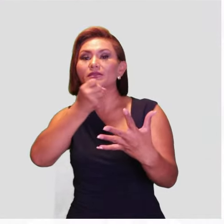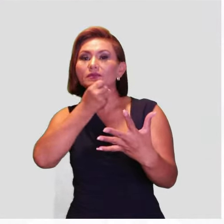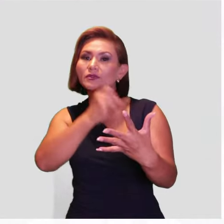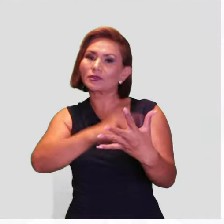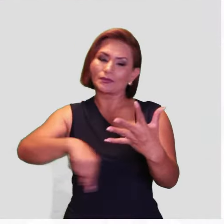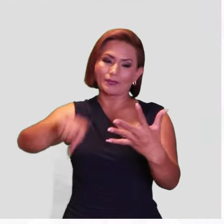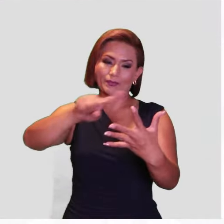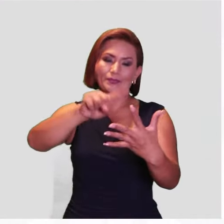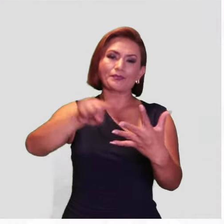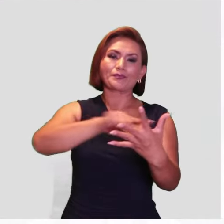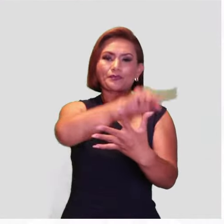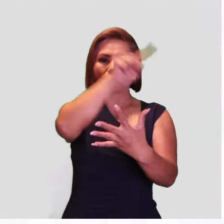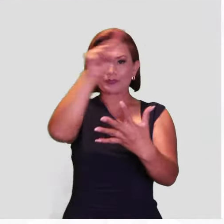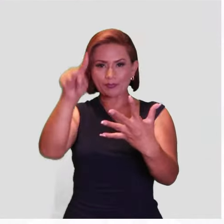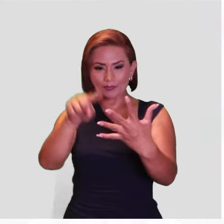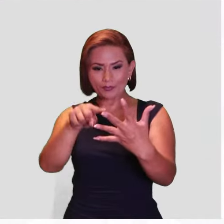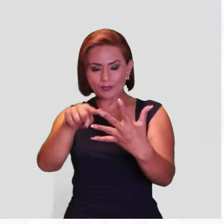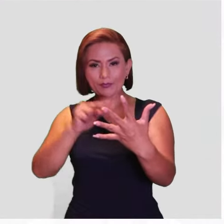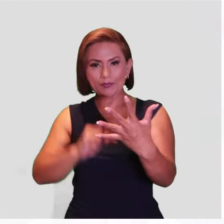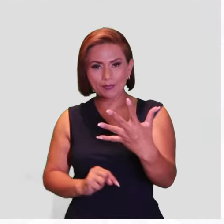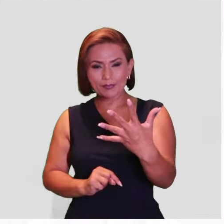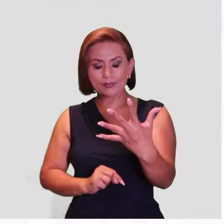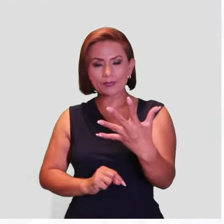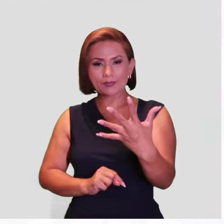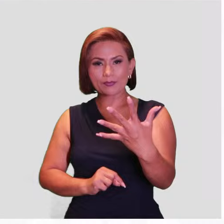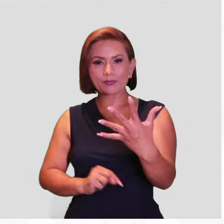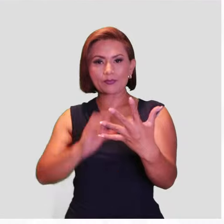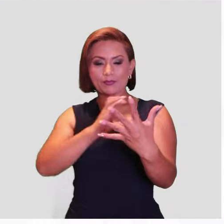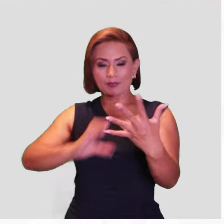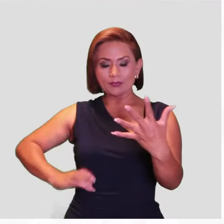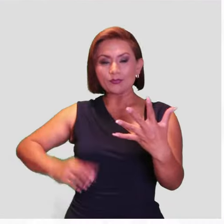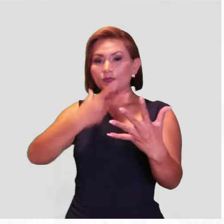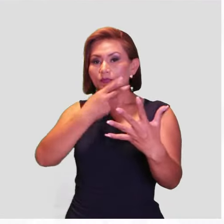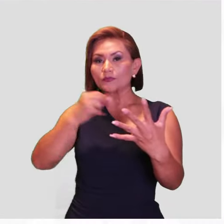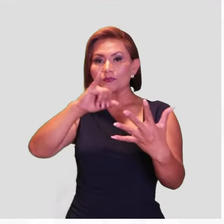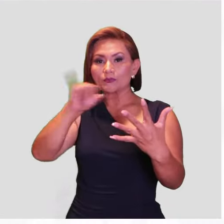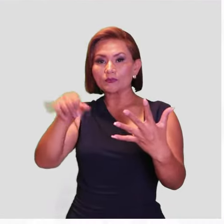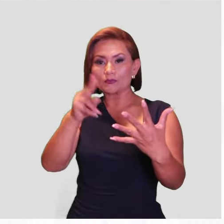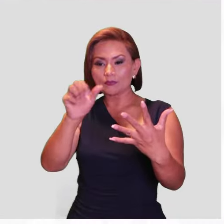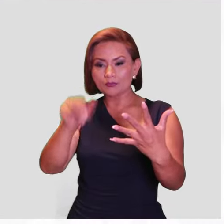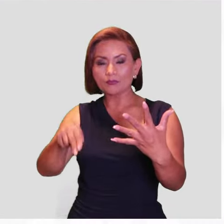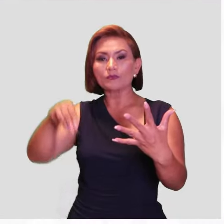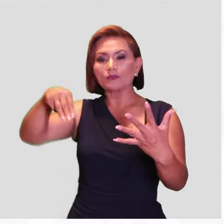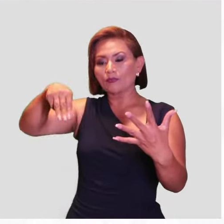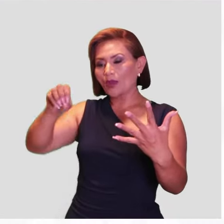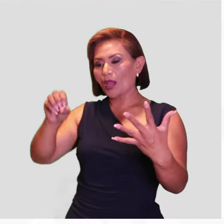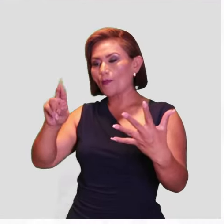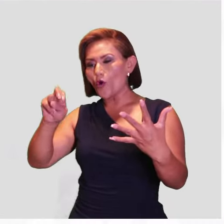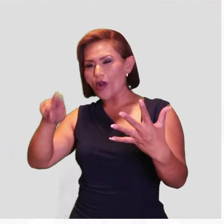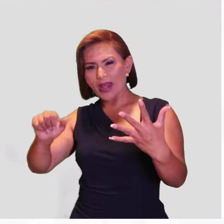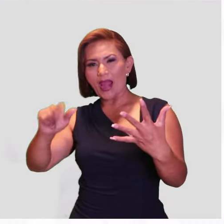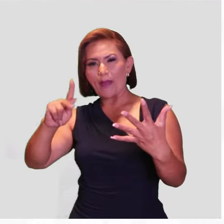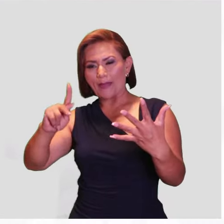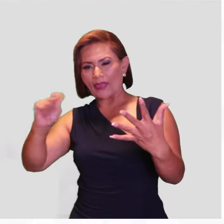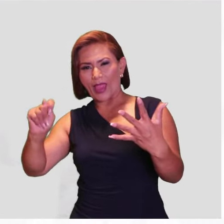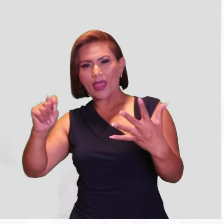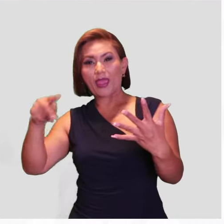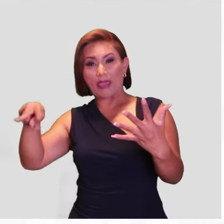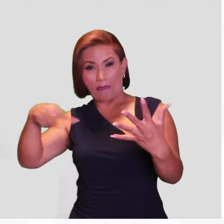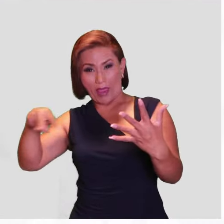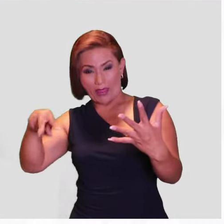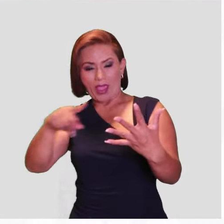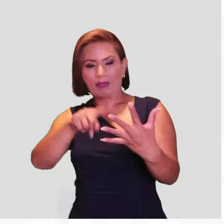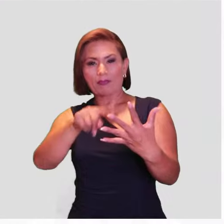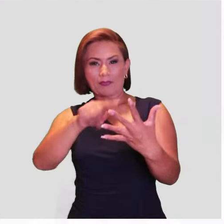bolsa de tiempo de 3 minutos. Y el candidato Juan Alvarado de los partidos Morena, PT y Partido Verde Ecologista